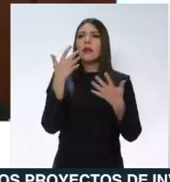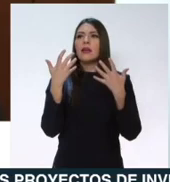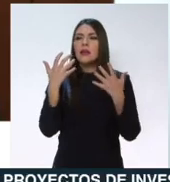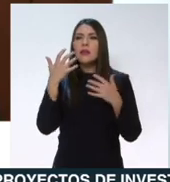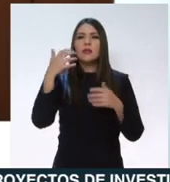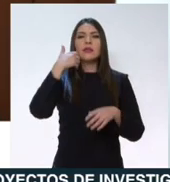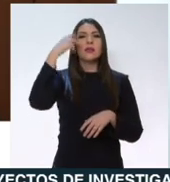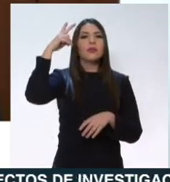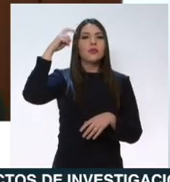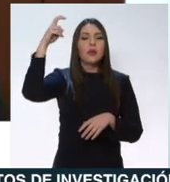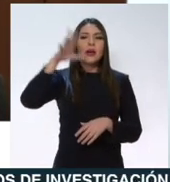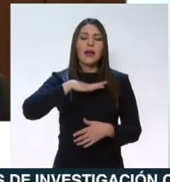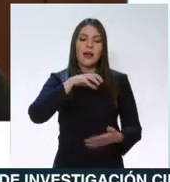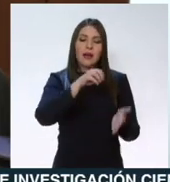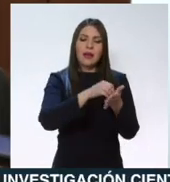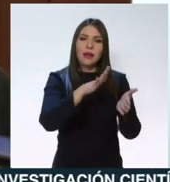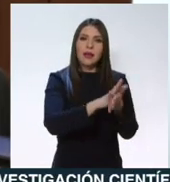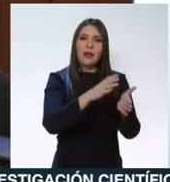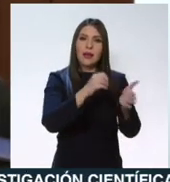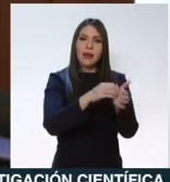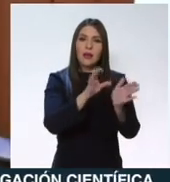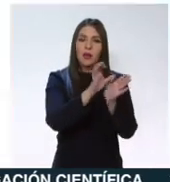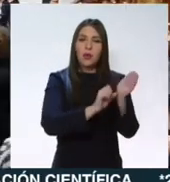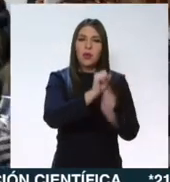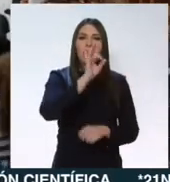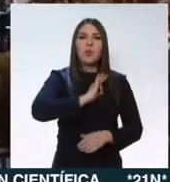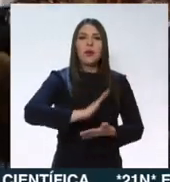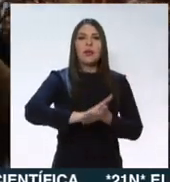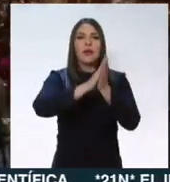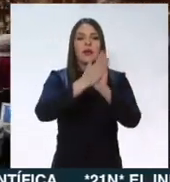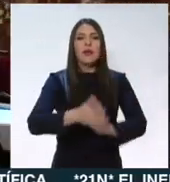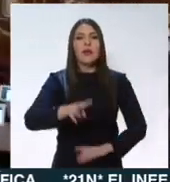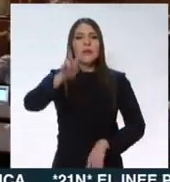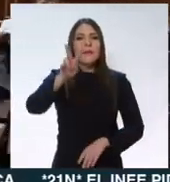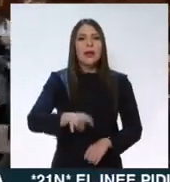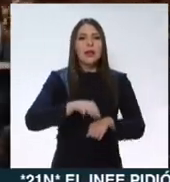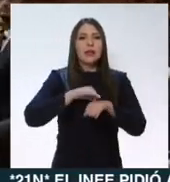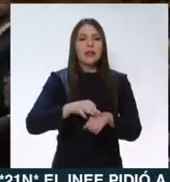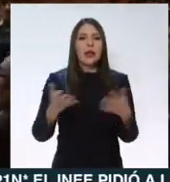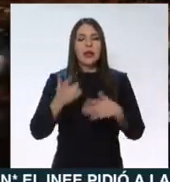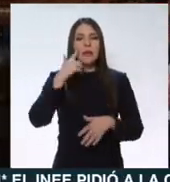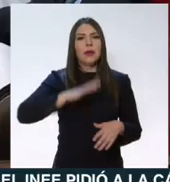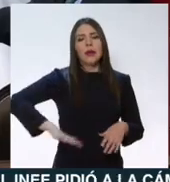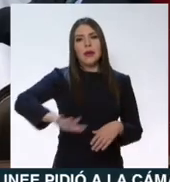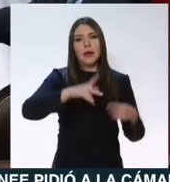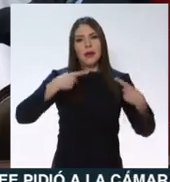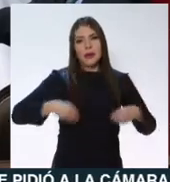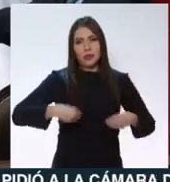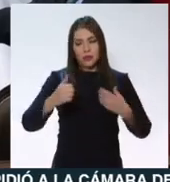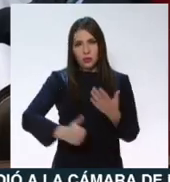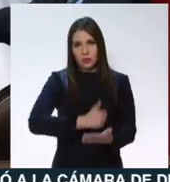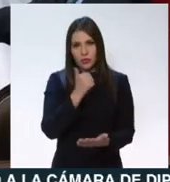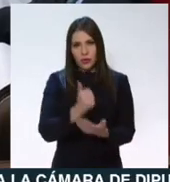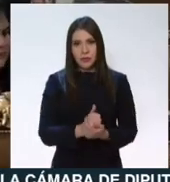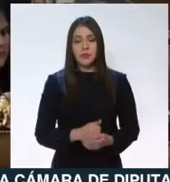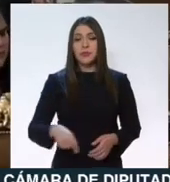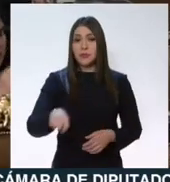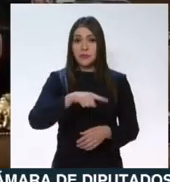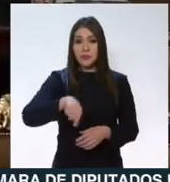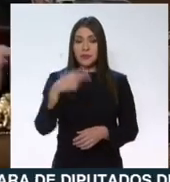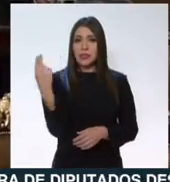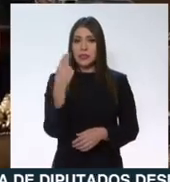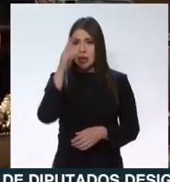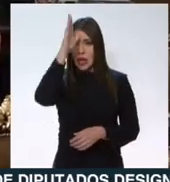que plasmamos en ese documento se hagan una realidad para los ciudadanos. Para completar la reforma política de la ciudad es necesario establecer las bases para